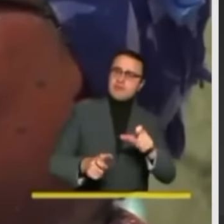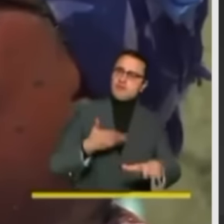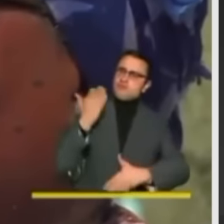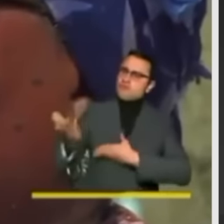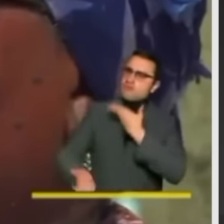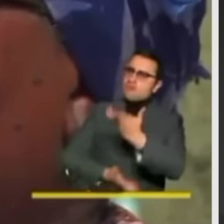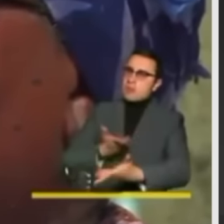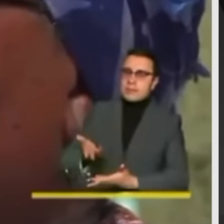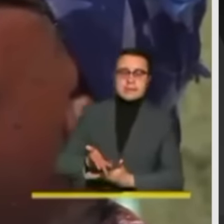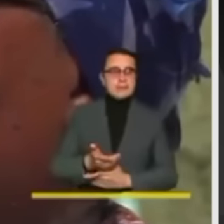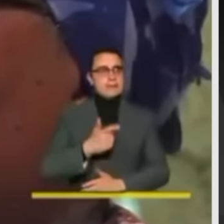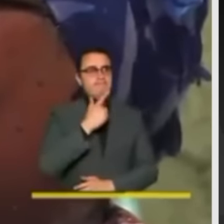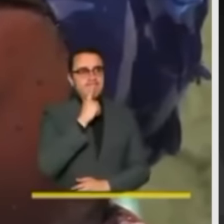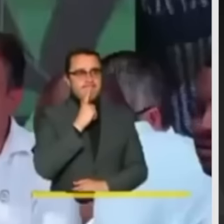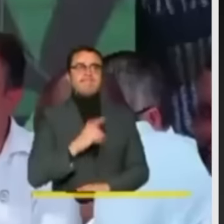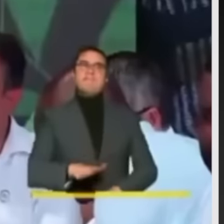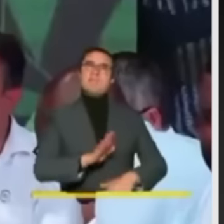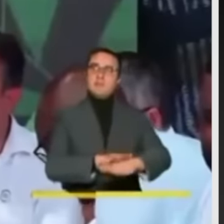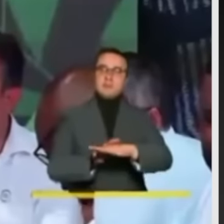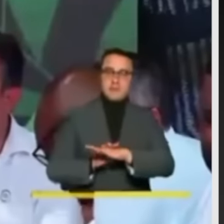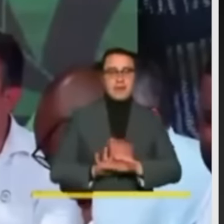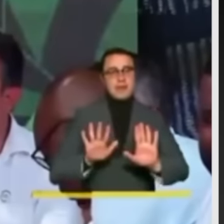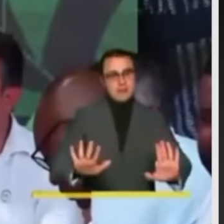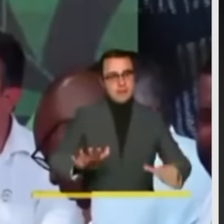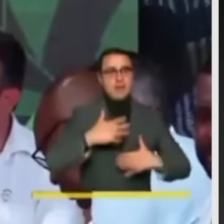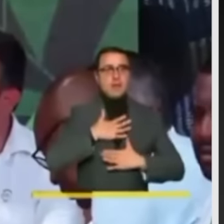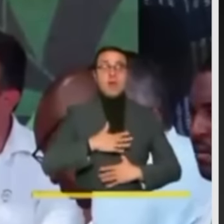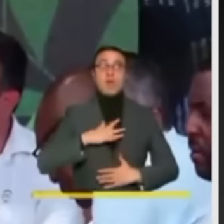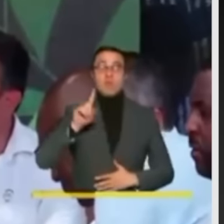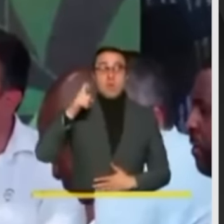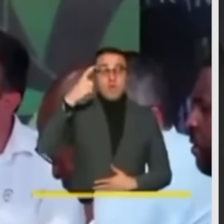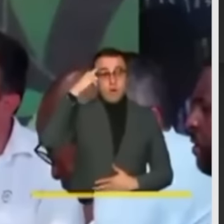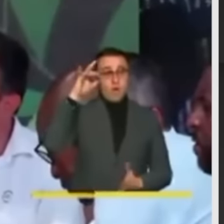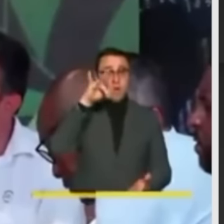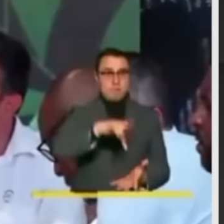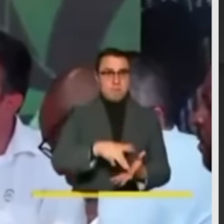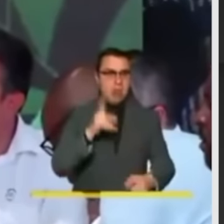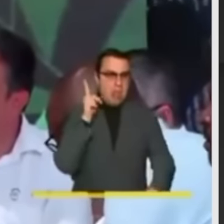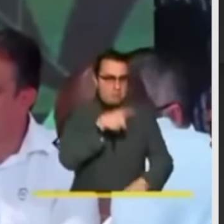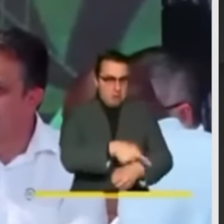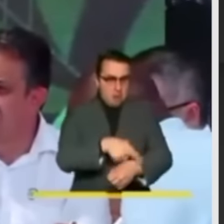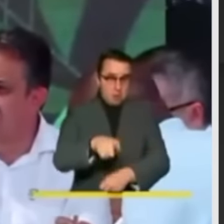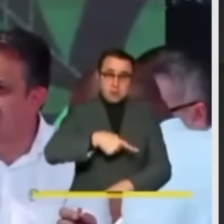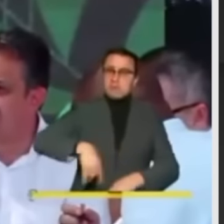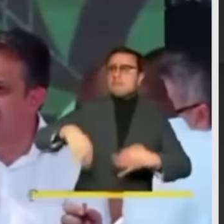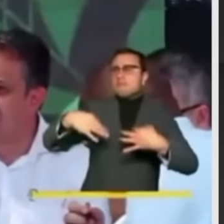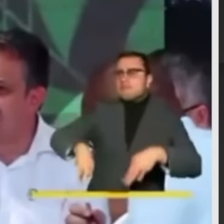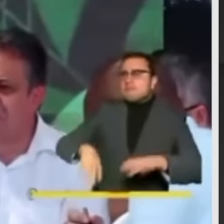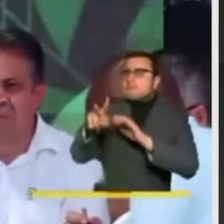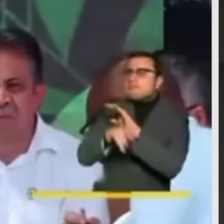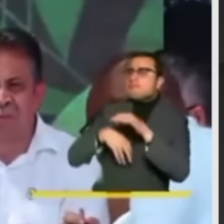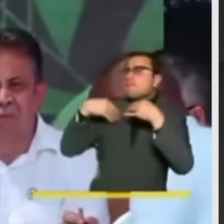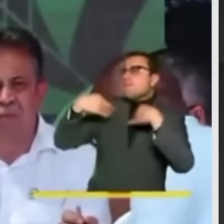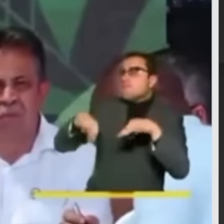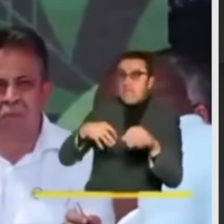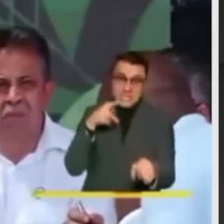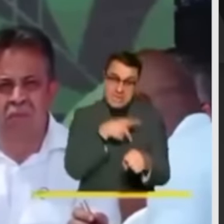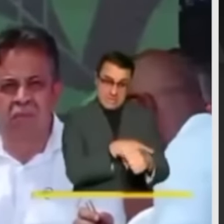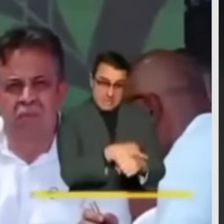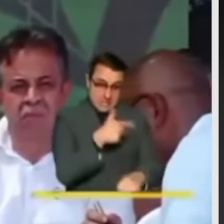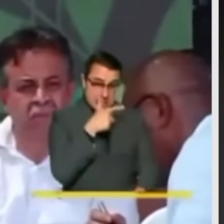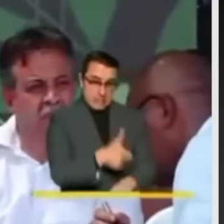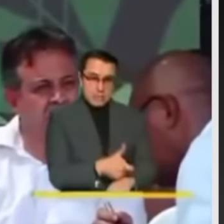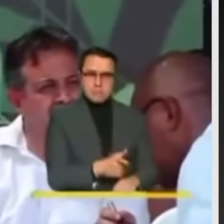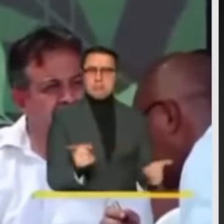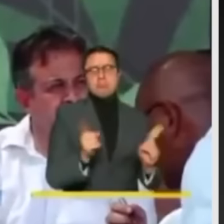aquí, podemos asegurarles que este gobierno no ha venido aquí a perseguir al pequeño minero, no ha venido aquí a perseguir